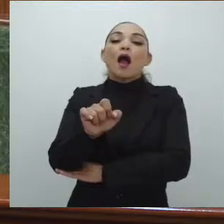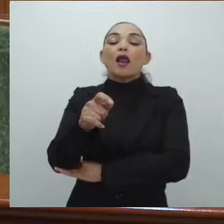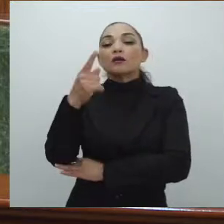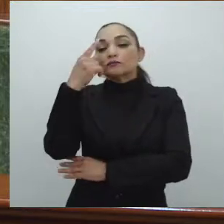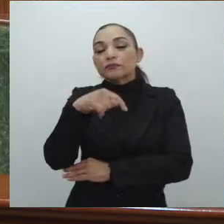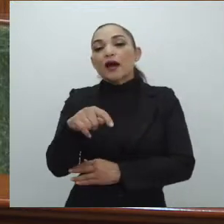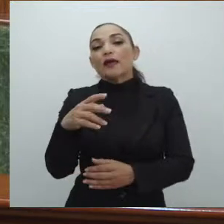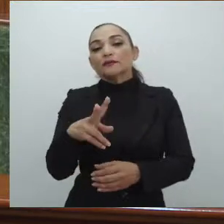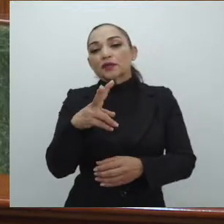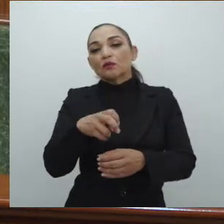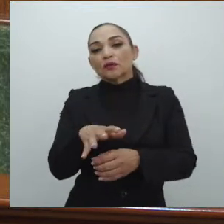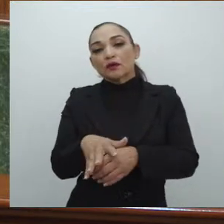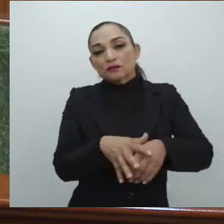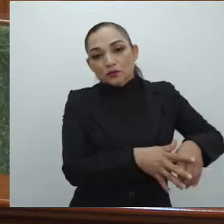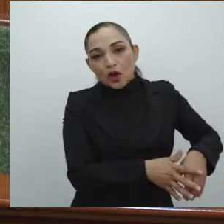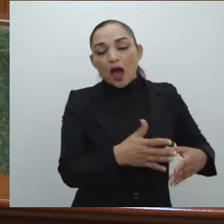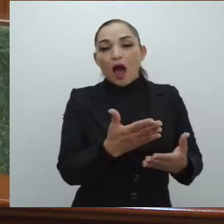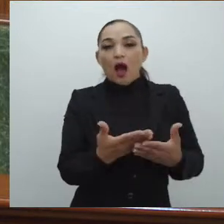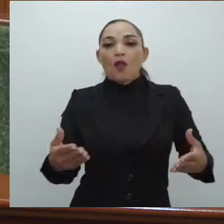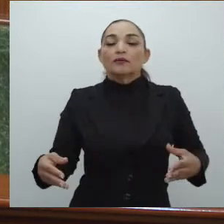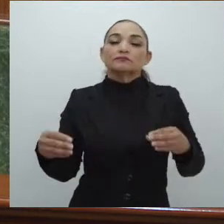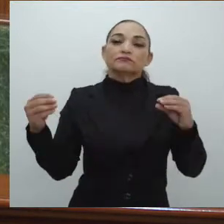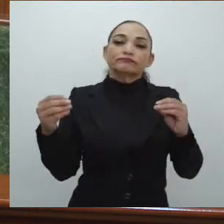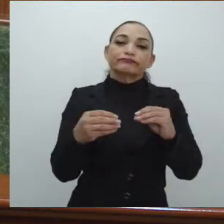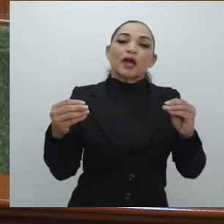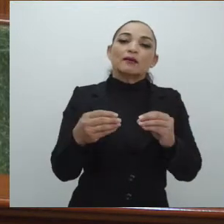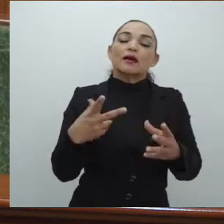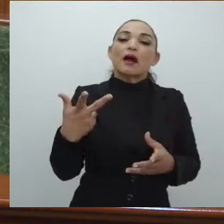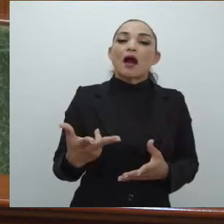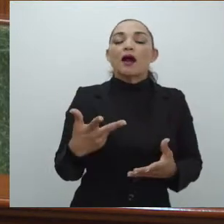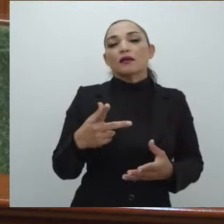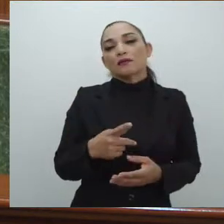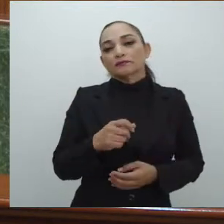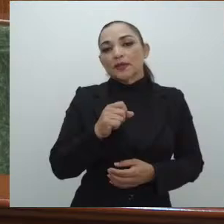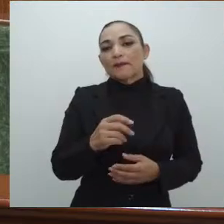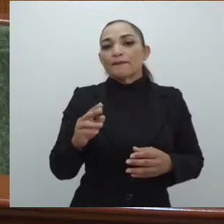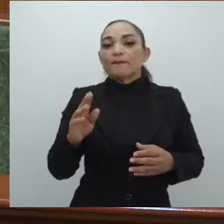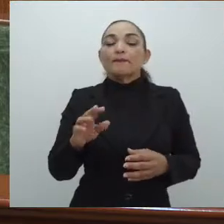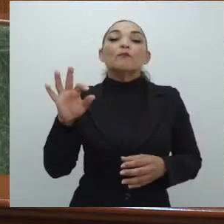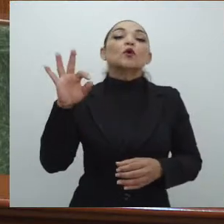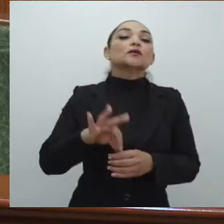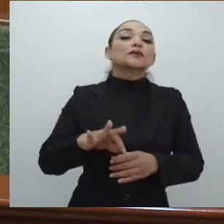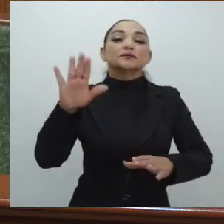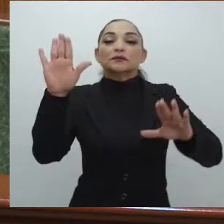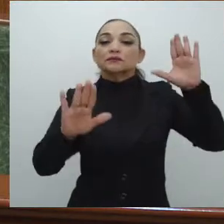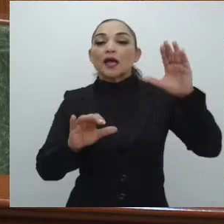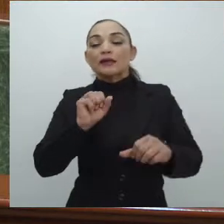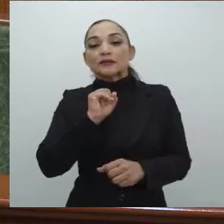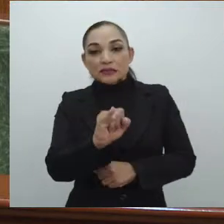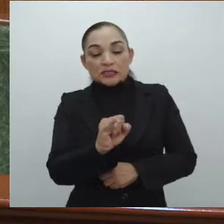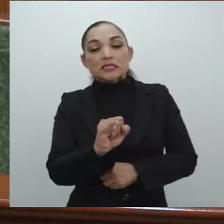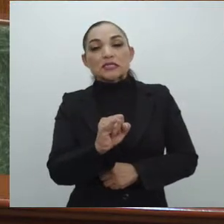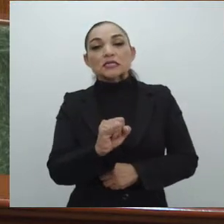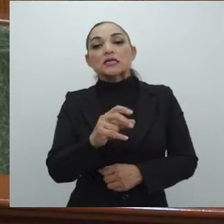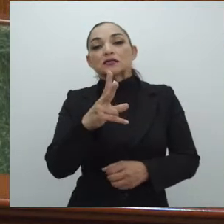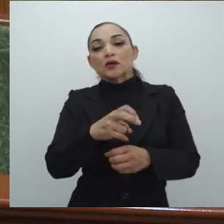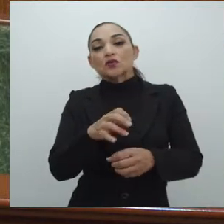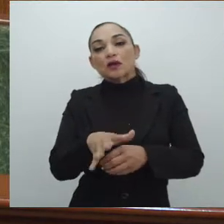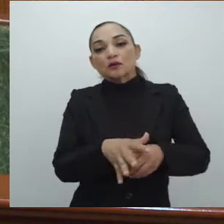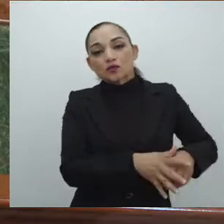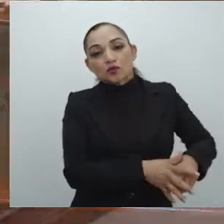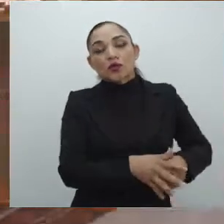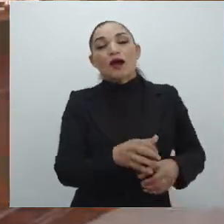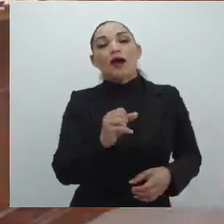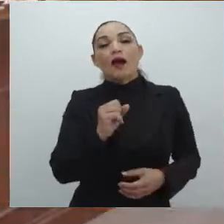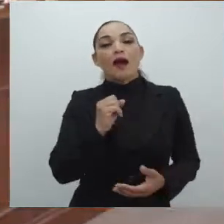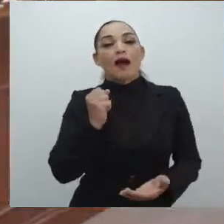a discusión, por lo que en votación económica se pregunta si se aprueba tal dispensa. Las diputadas y los diputados que estén por la afirmativa, sírvanse en manifestarlo.